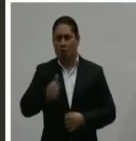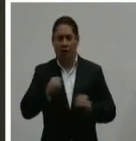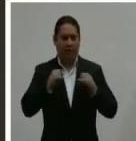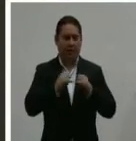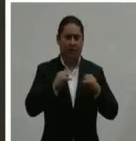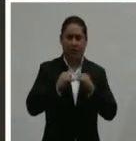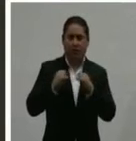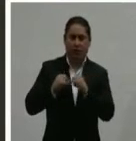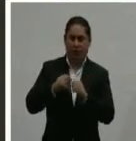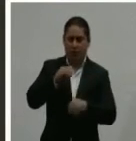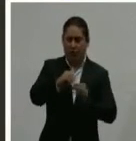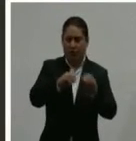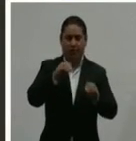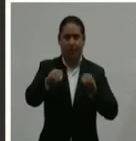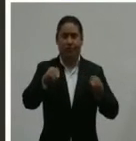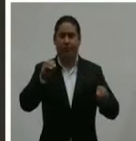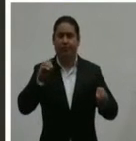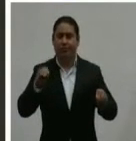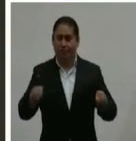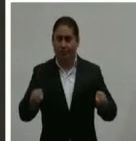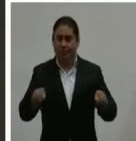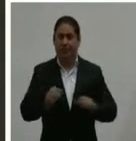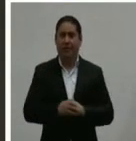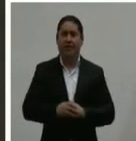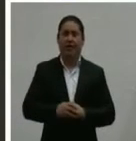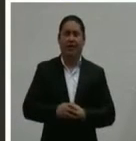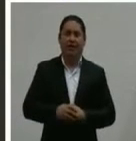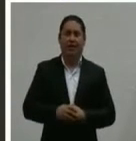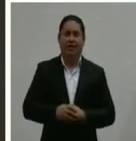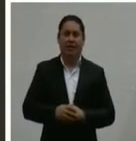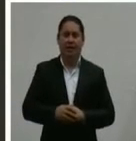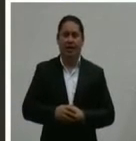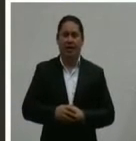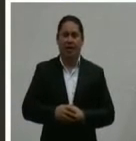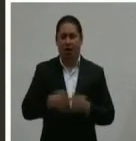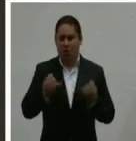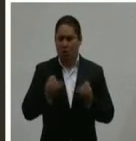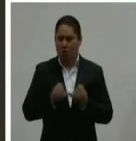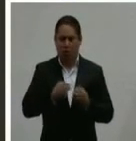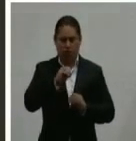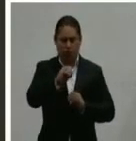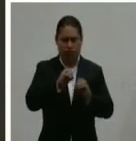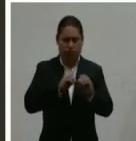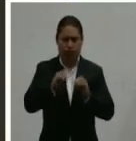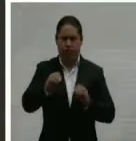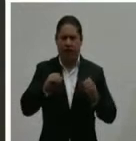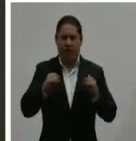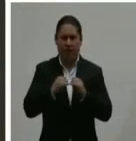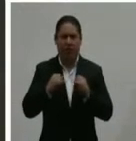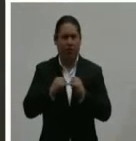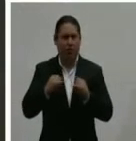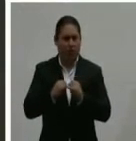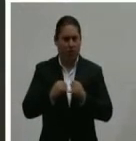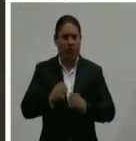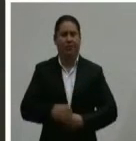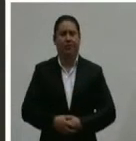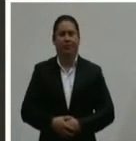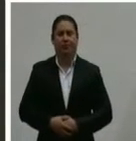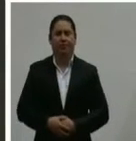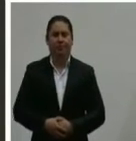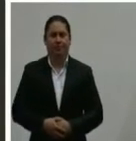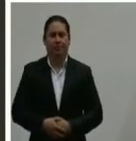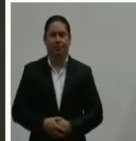autónomos, entidades paraestatales y fideicomisos no empresariales y no